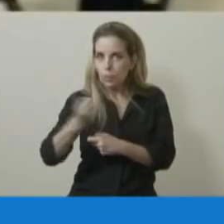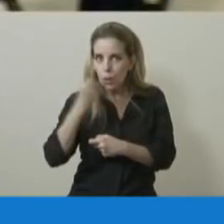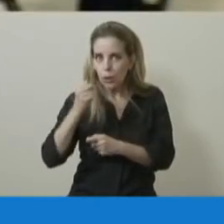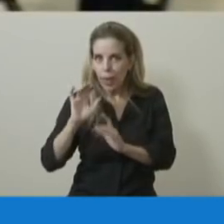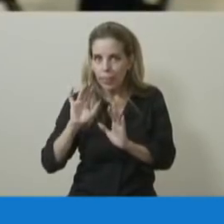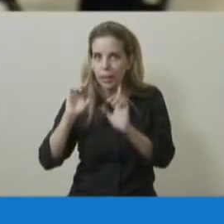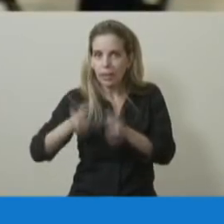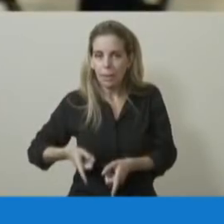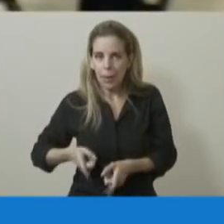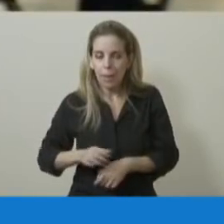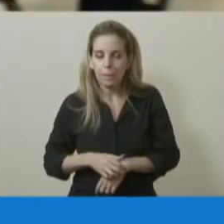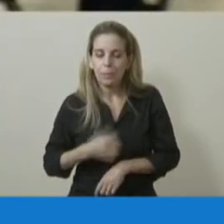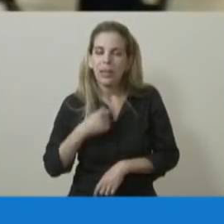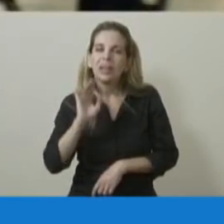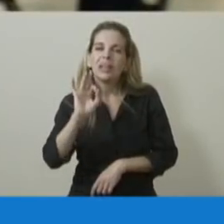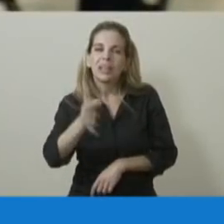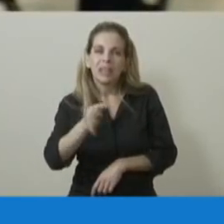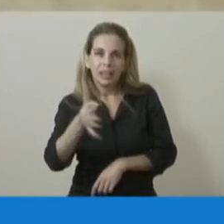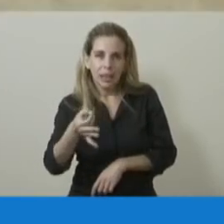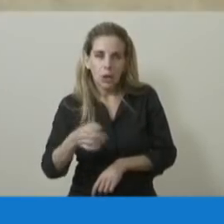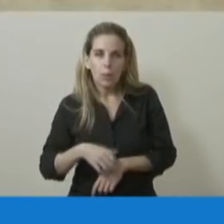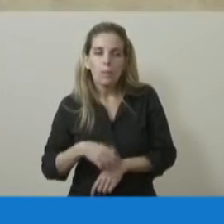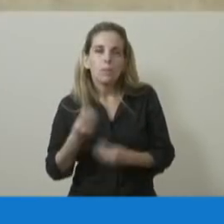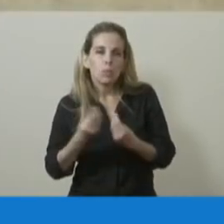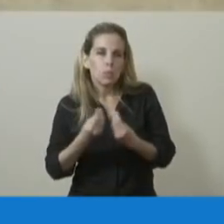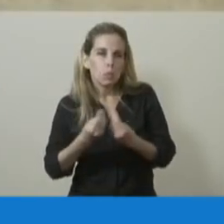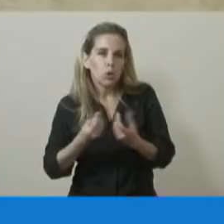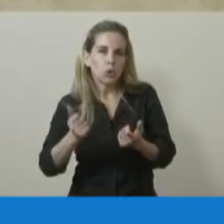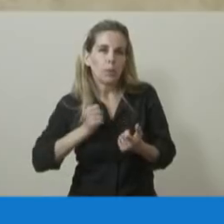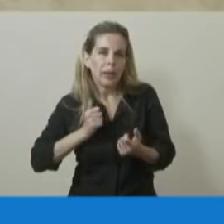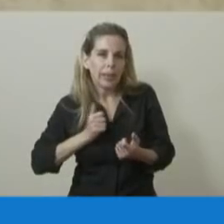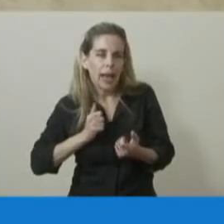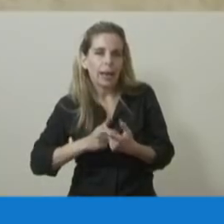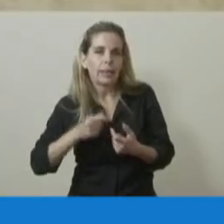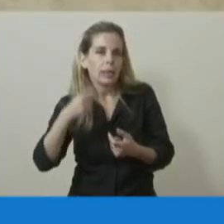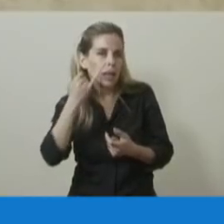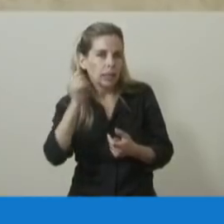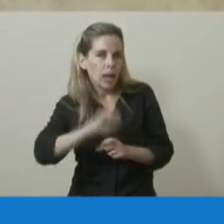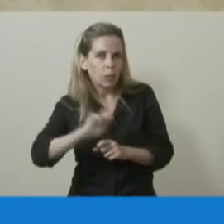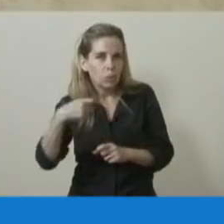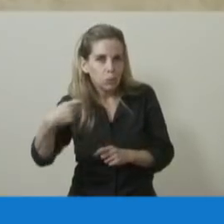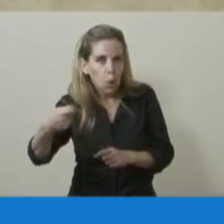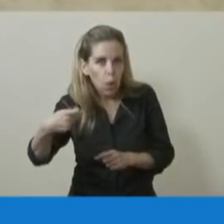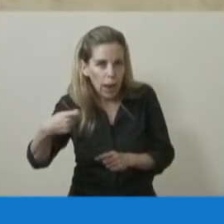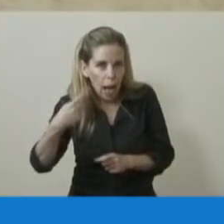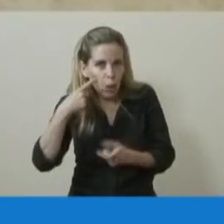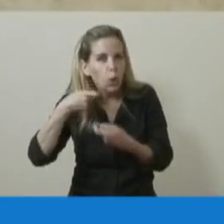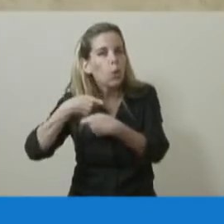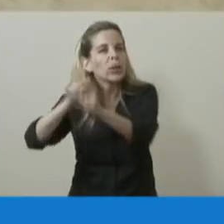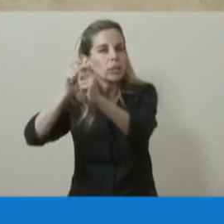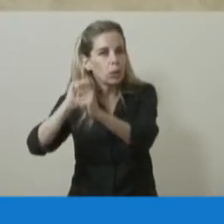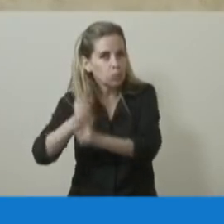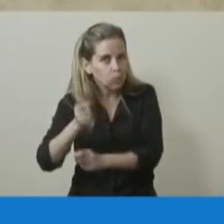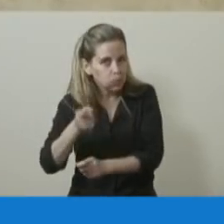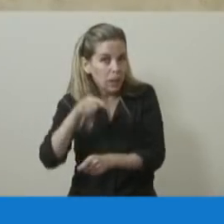Y yo sé que muchos oficiales han hecho juicios por esto, y hoy tenemos un gran desorden en